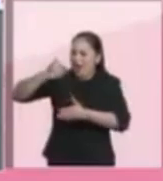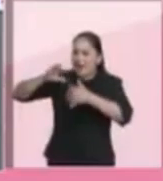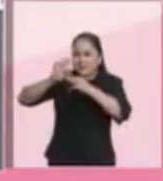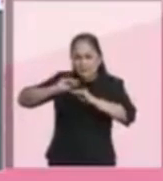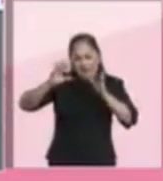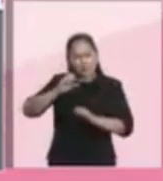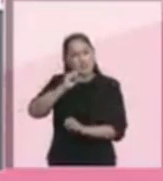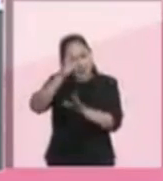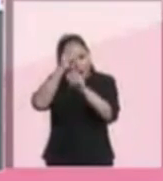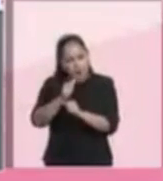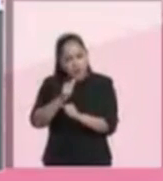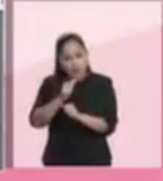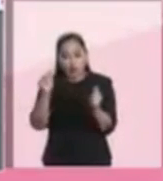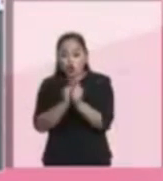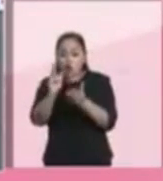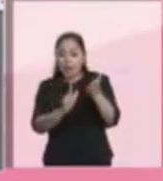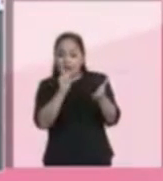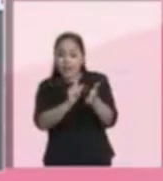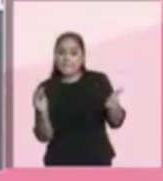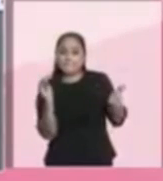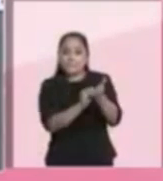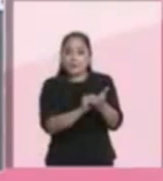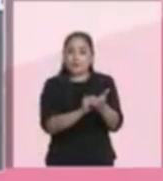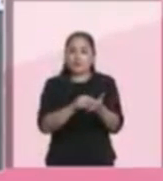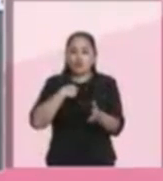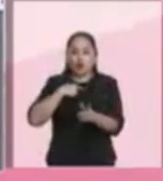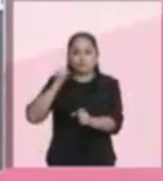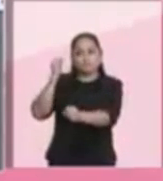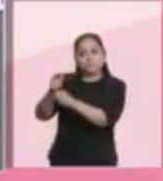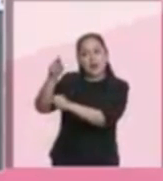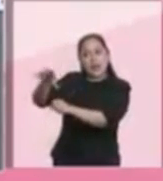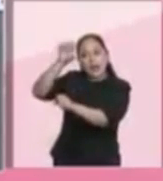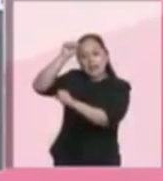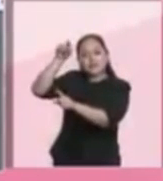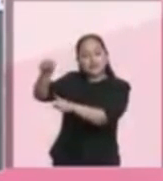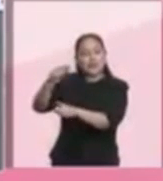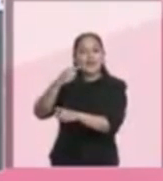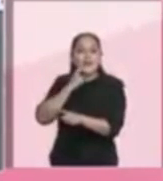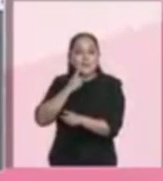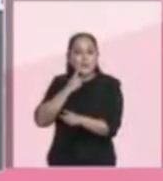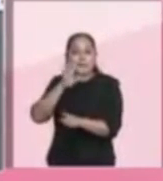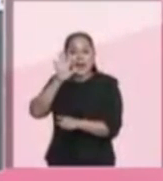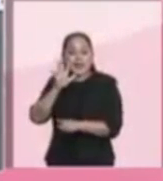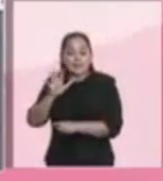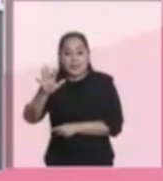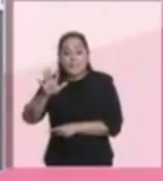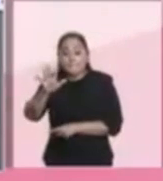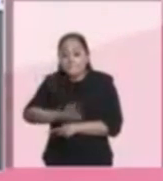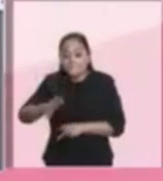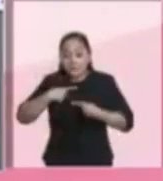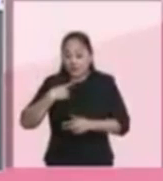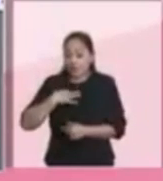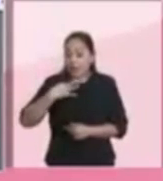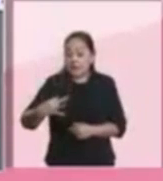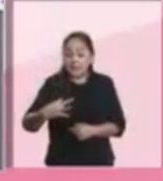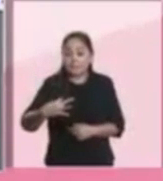estoy de acuerdo, legislado, porque como vieron, hasta adiviné las palabras de López Obrador, con eso de que el pueblo pone, el pueblo quita, con consultas a